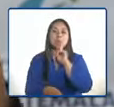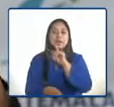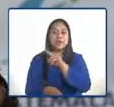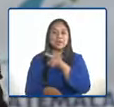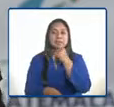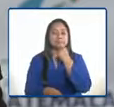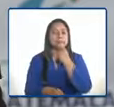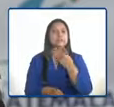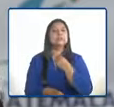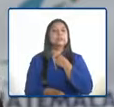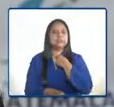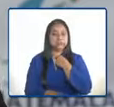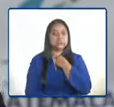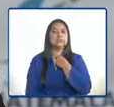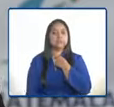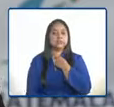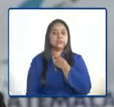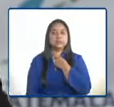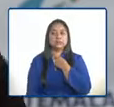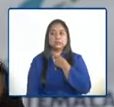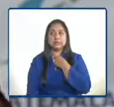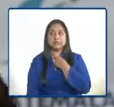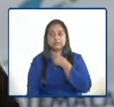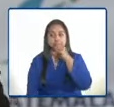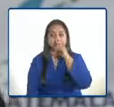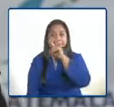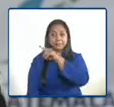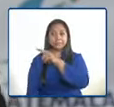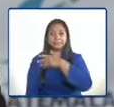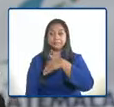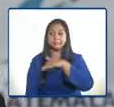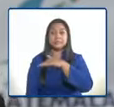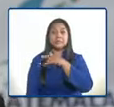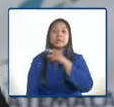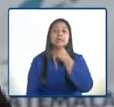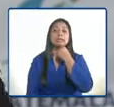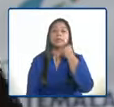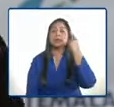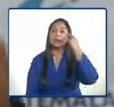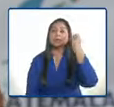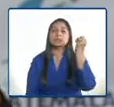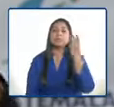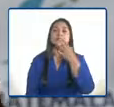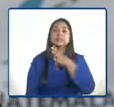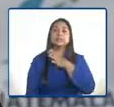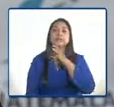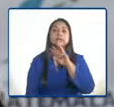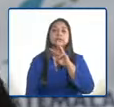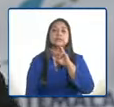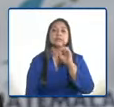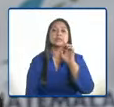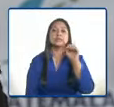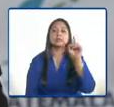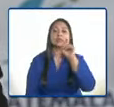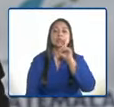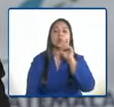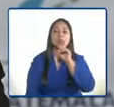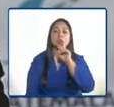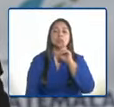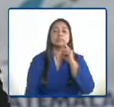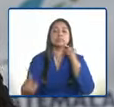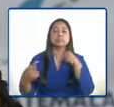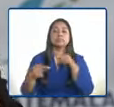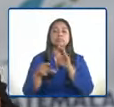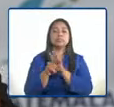de alta peligrosidad, y este centro va a tener la capacidad de albergar 300 jóvenes en conflicto con la ley